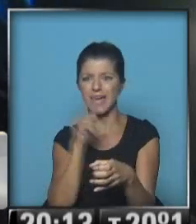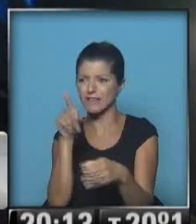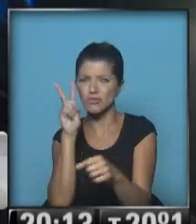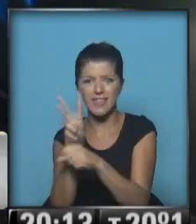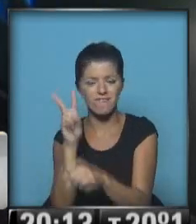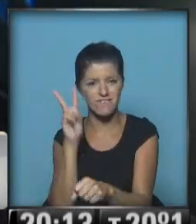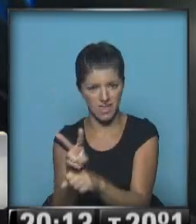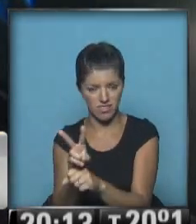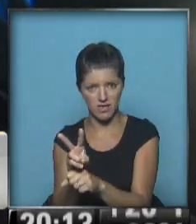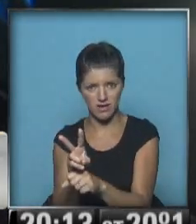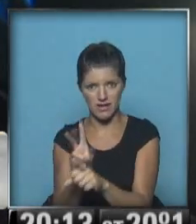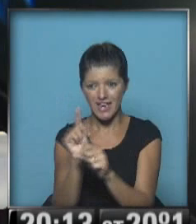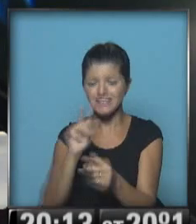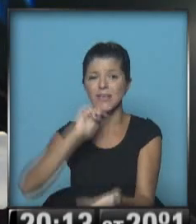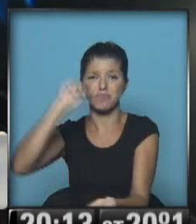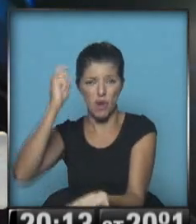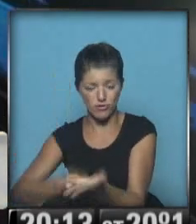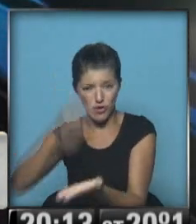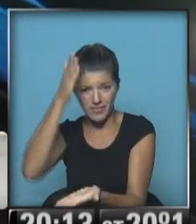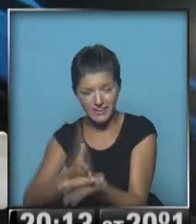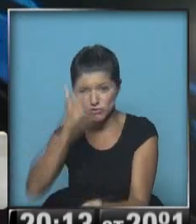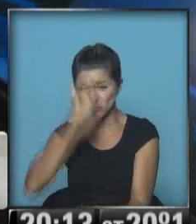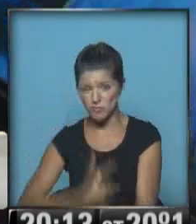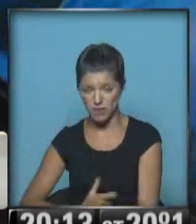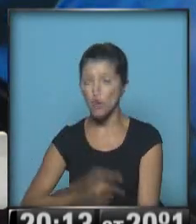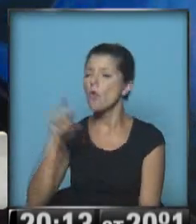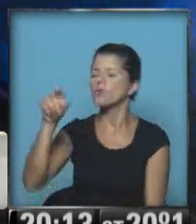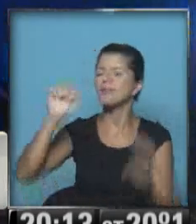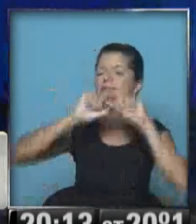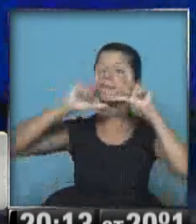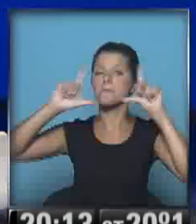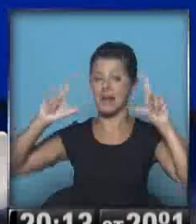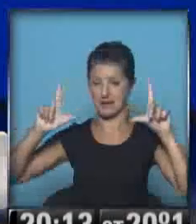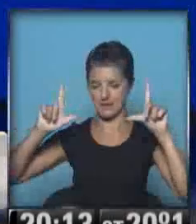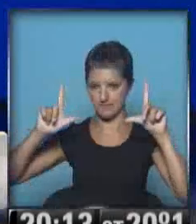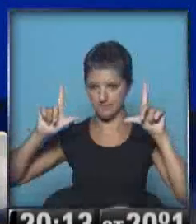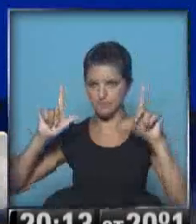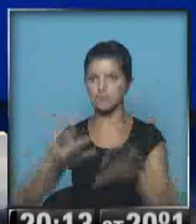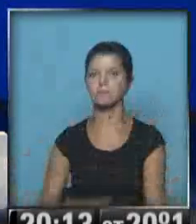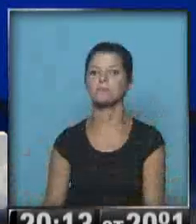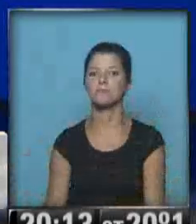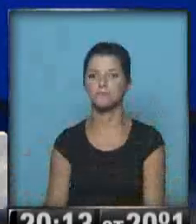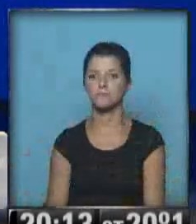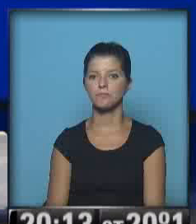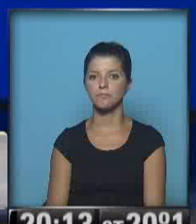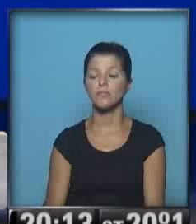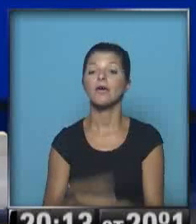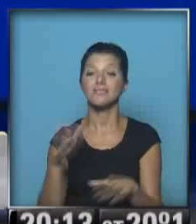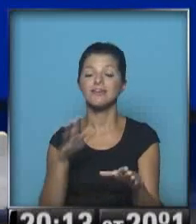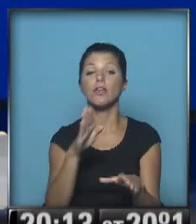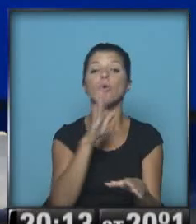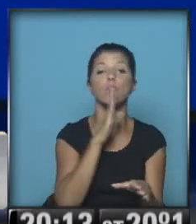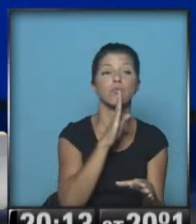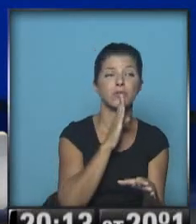defendiendo esas violaciones a los Derechos Humanos ustedes imagínense que la la proporción de judíos